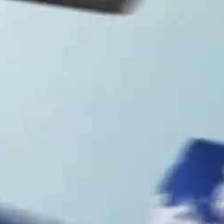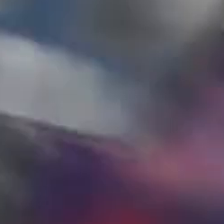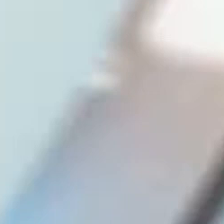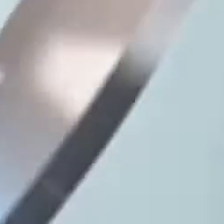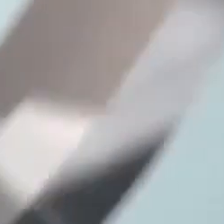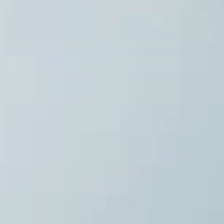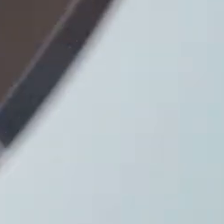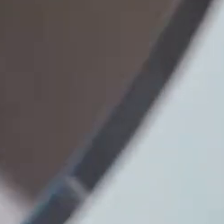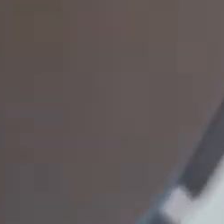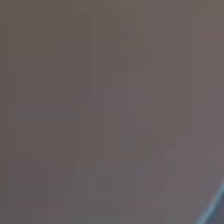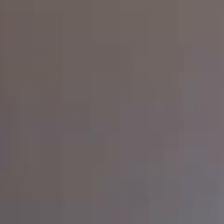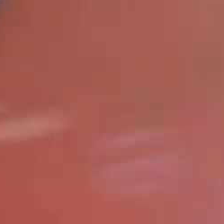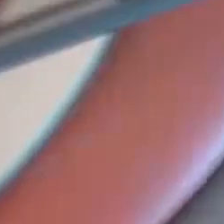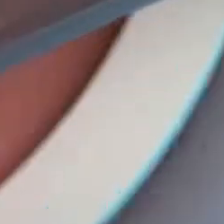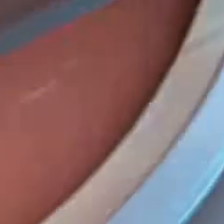y